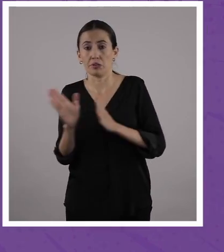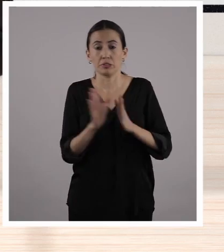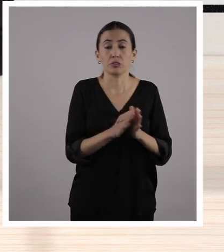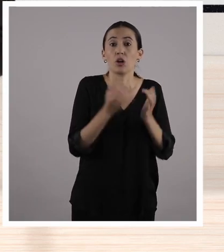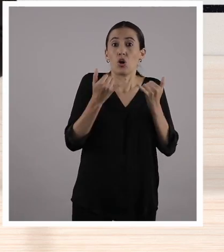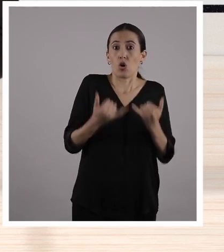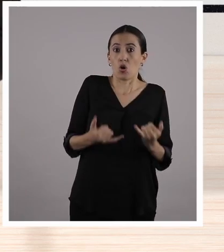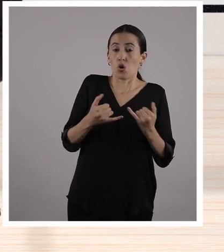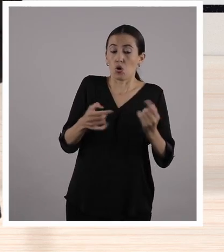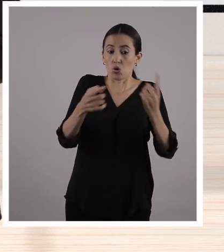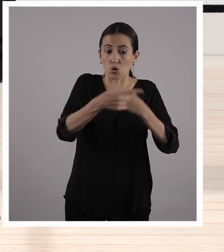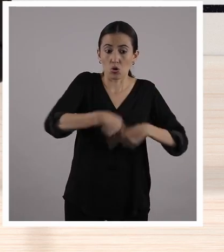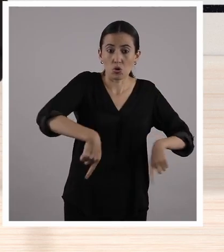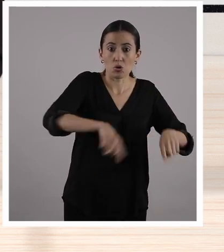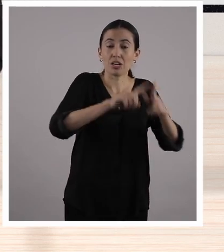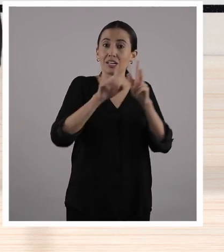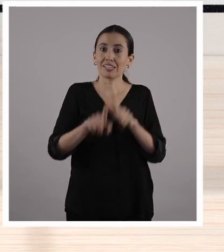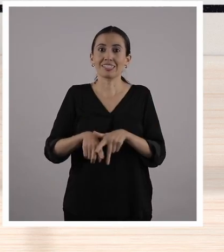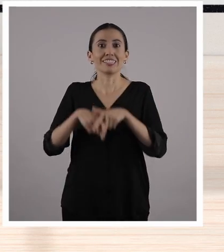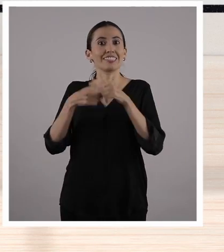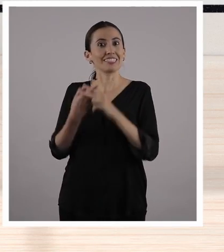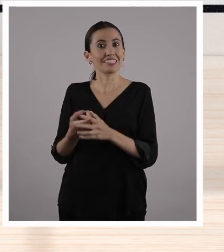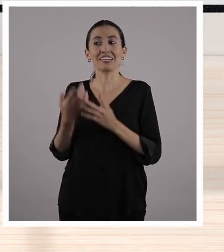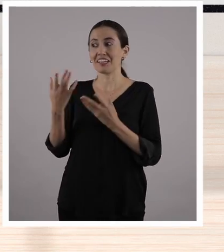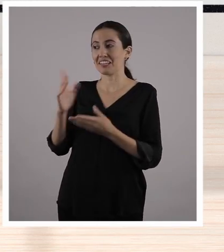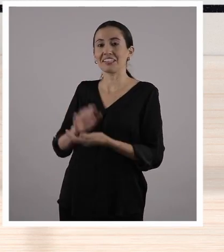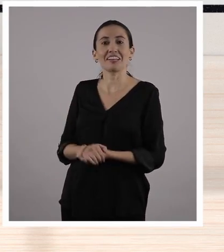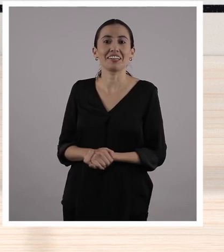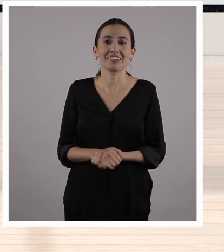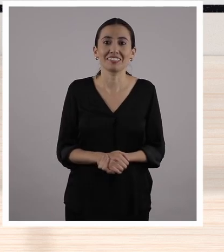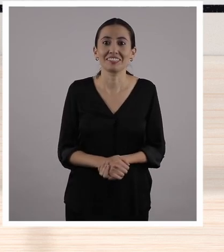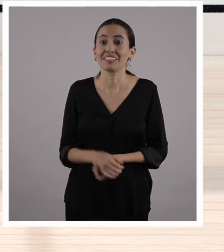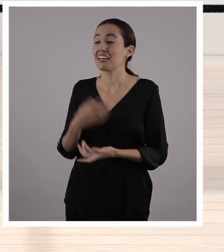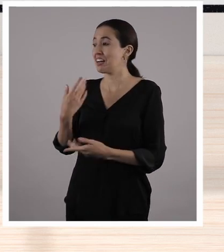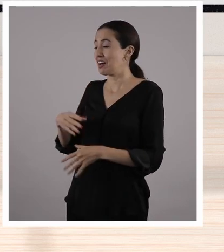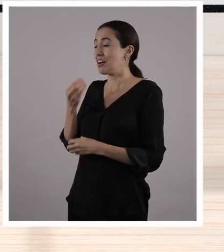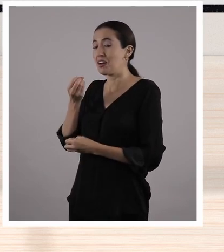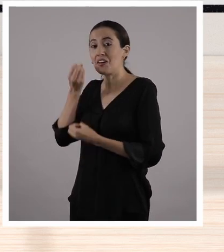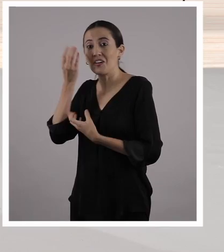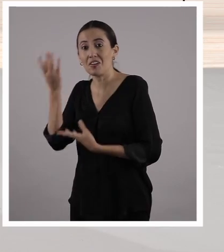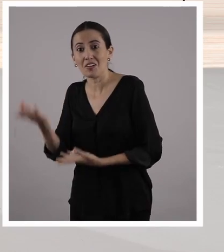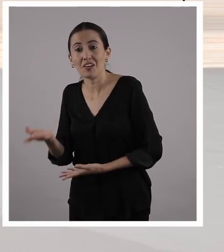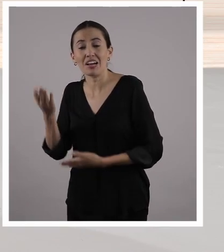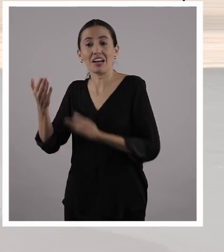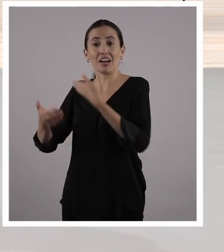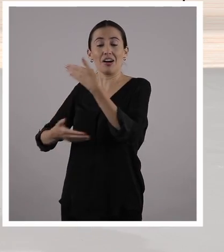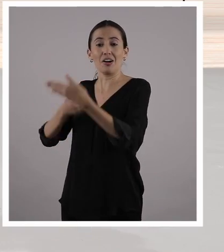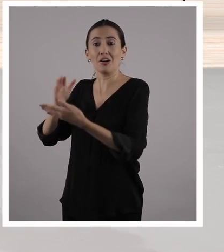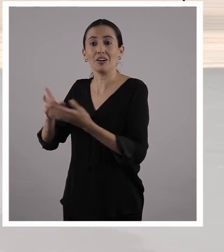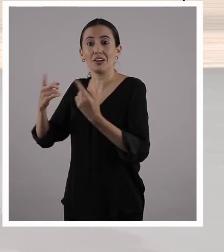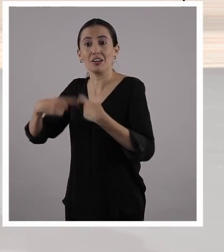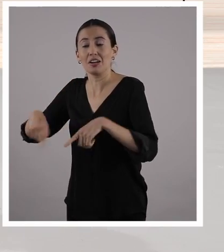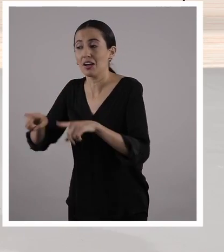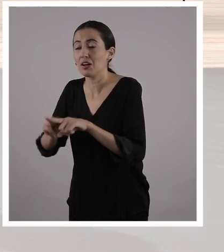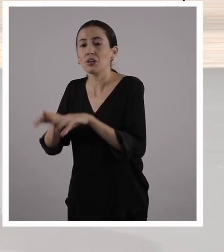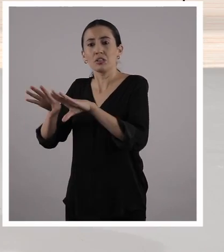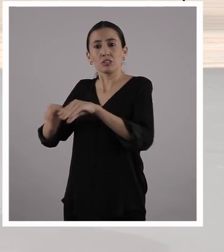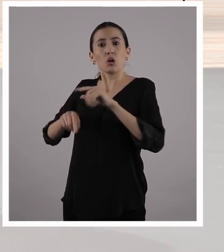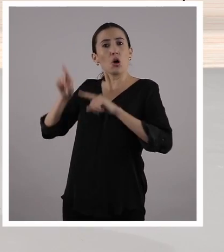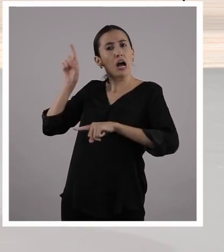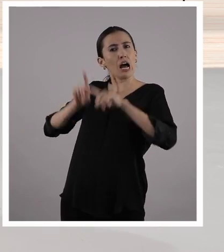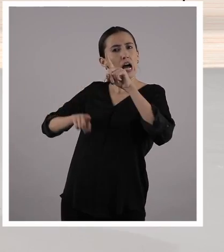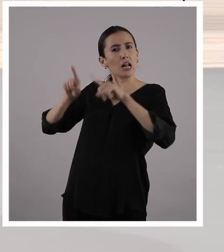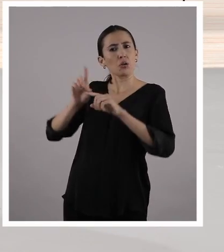Se cuenta que este fue el origen de los cañares. Wow, qué lindo. ¿Saben qué? Me doy cuenta que en esta leyenda tan bonita que nos está contando